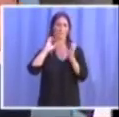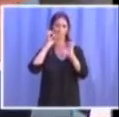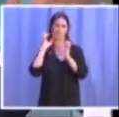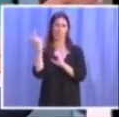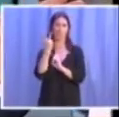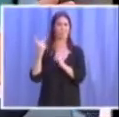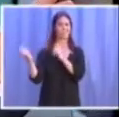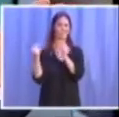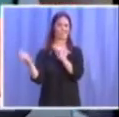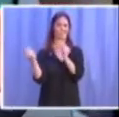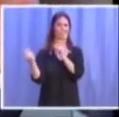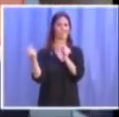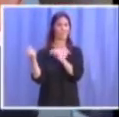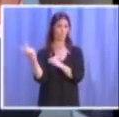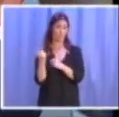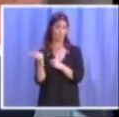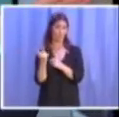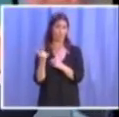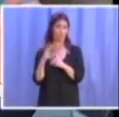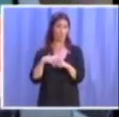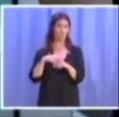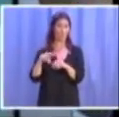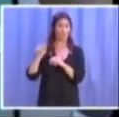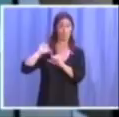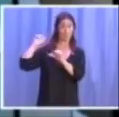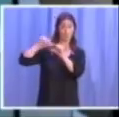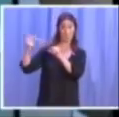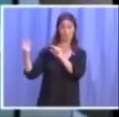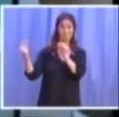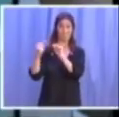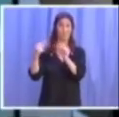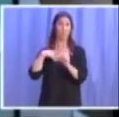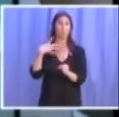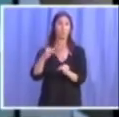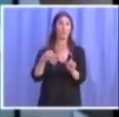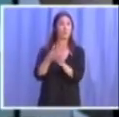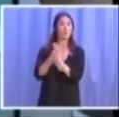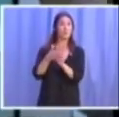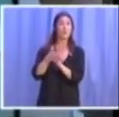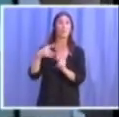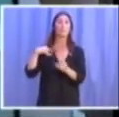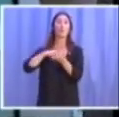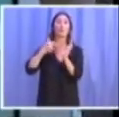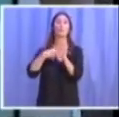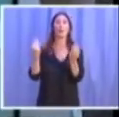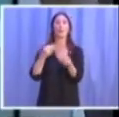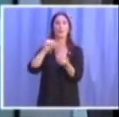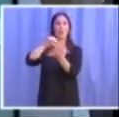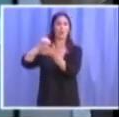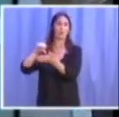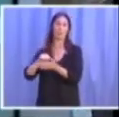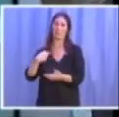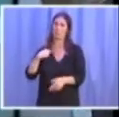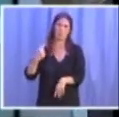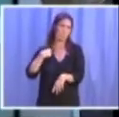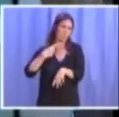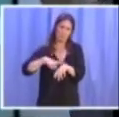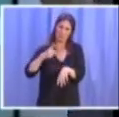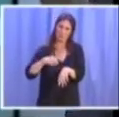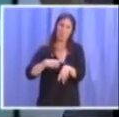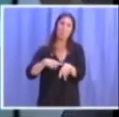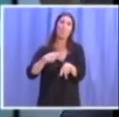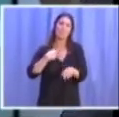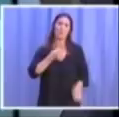peleándose y echándose cosas en cara. Durante ese tiempo podrían haber estado contando proyectos para nuestra ciudad. Yo no voy a perder el tiempo peleándome, pero